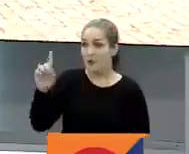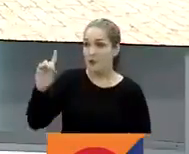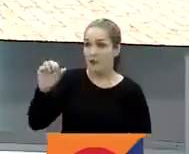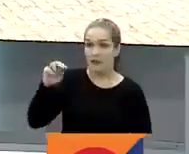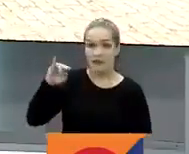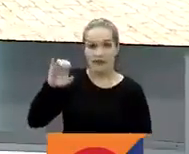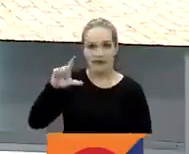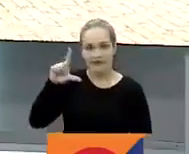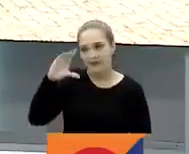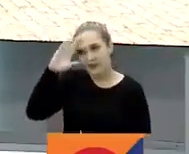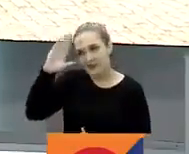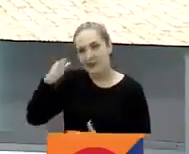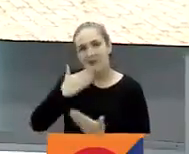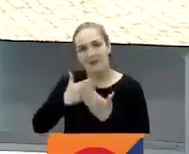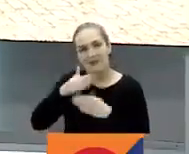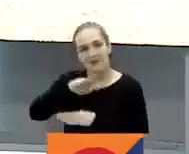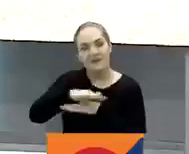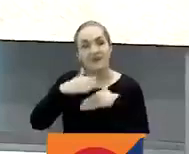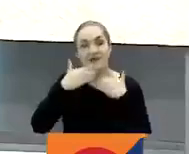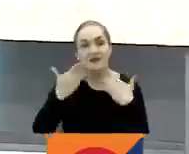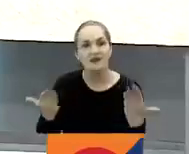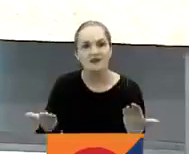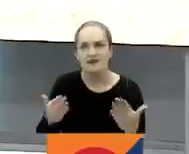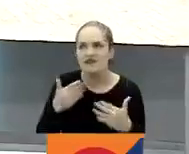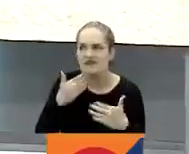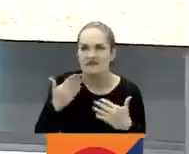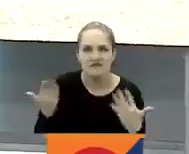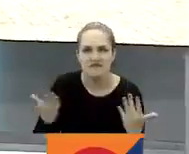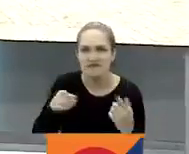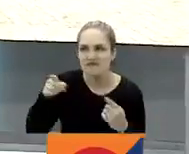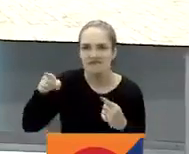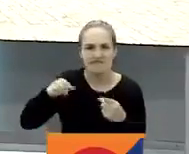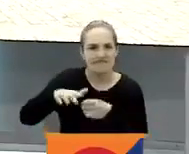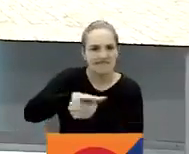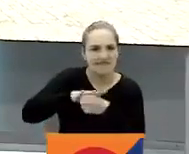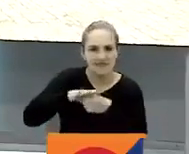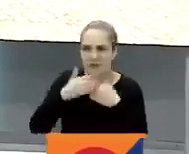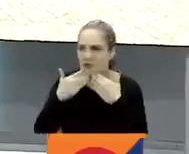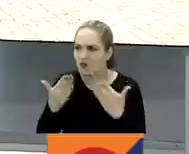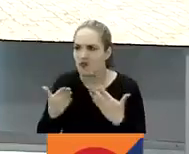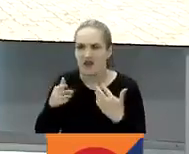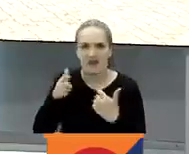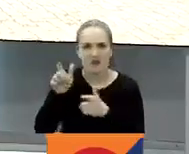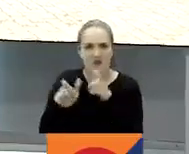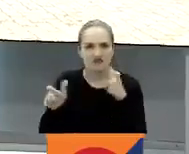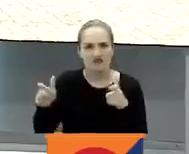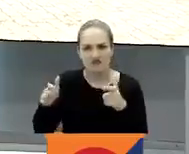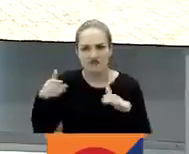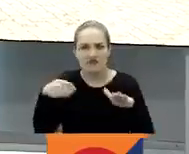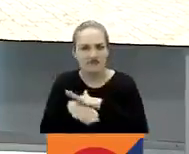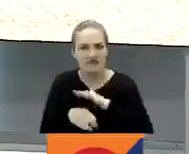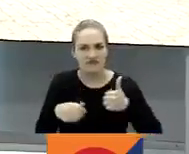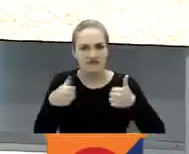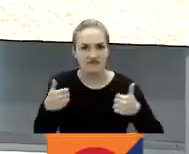Daniel, hola, muy buenas tardes. ¿Cómo estás? Bueno, ¿cómo está el ambiente? ¿Y cuáles son las condiciones que deben cumplir los aficionados?